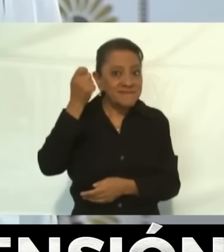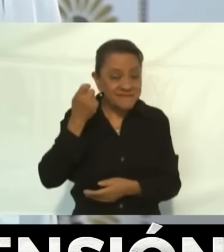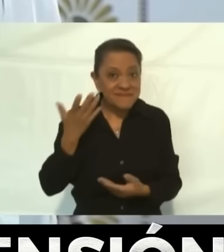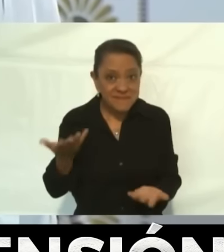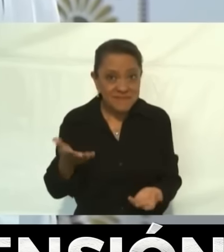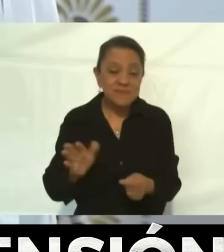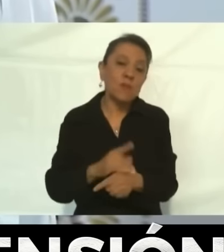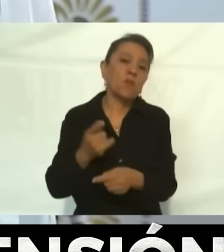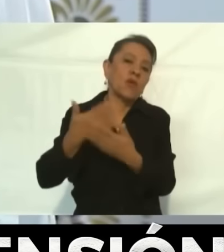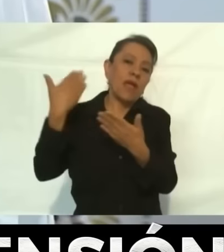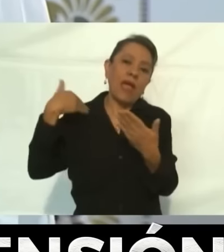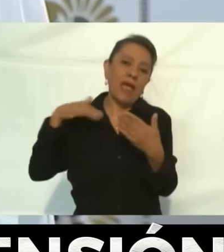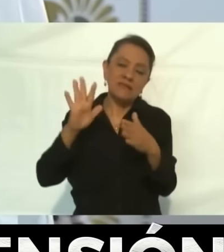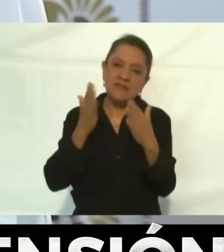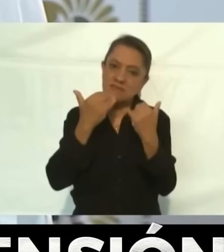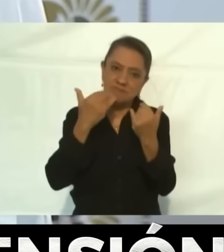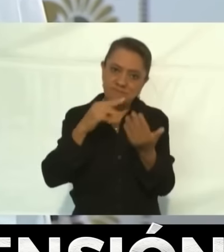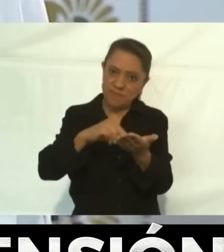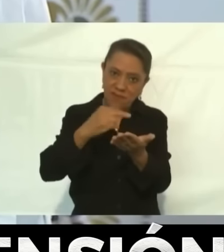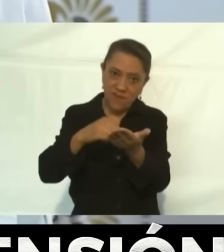porque